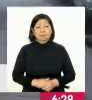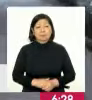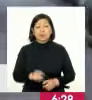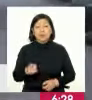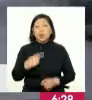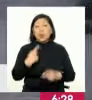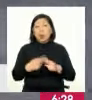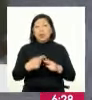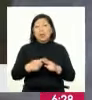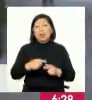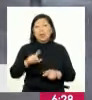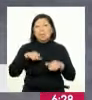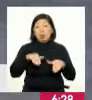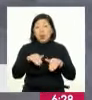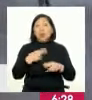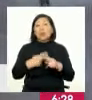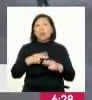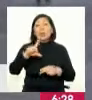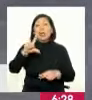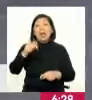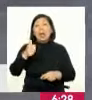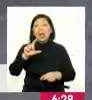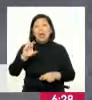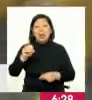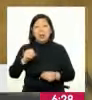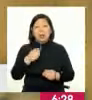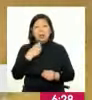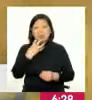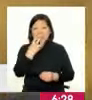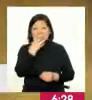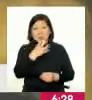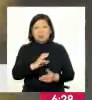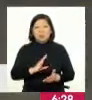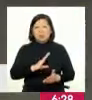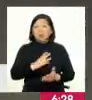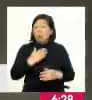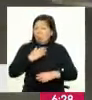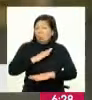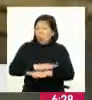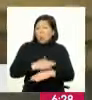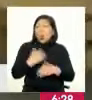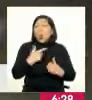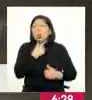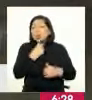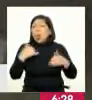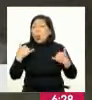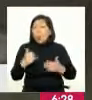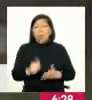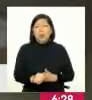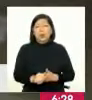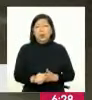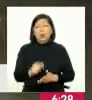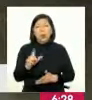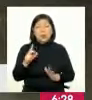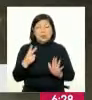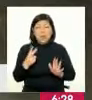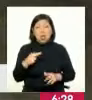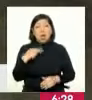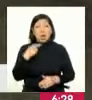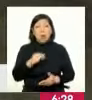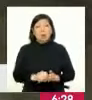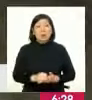Él es Lalo. Este perrito cruce American Bull con Pitbull es dócil y muy juguetón. El pasado lunes 7 de